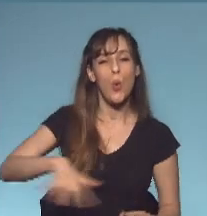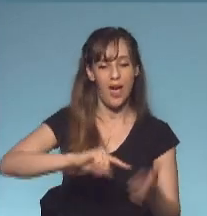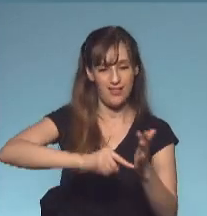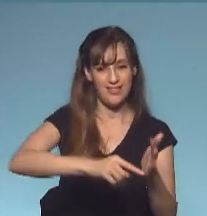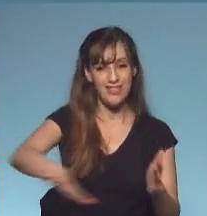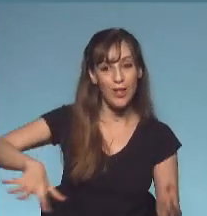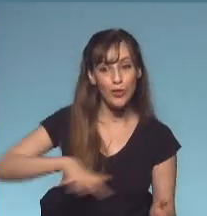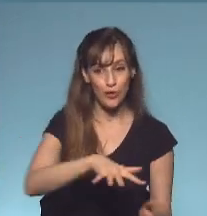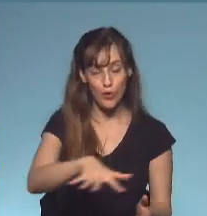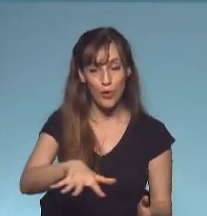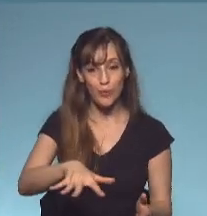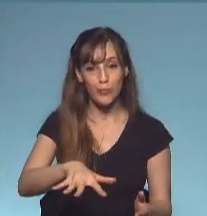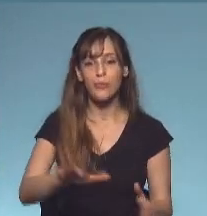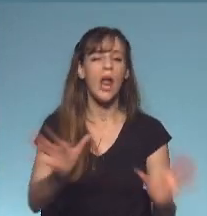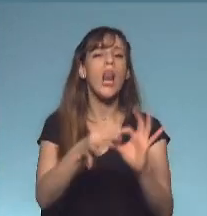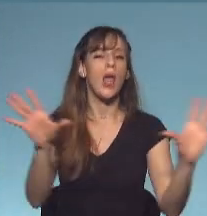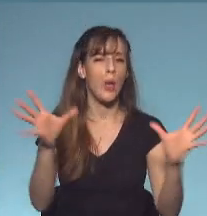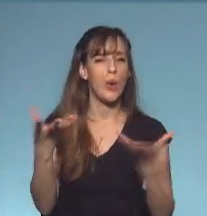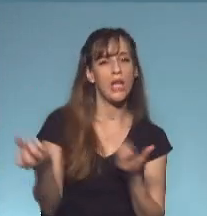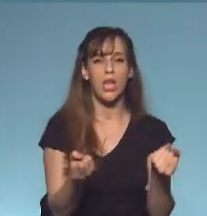céntricos sea libre.